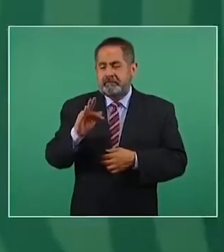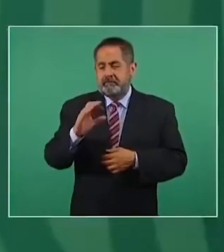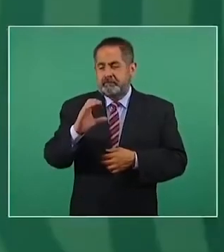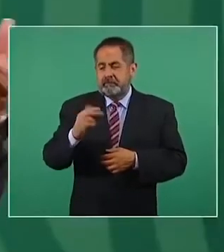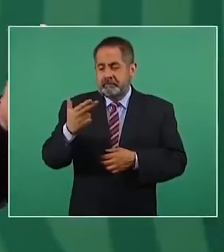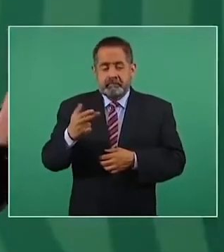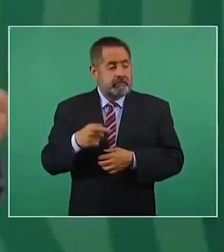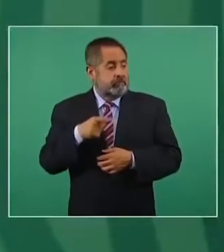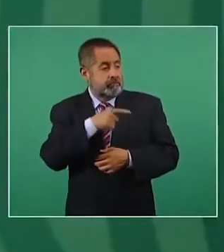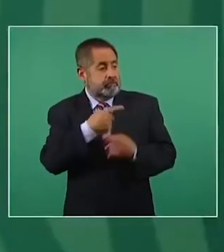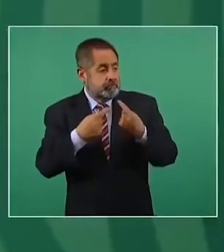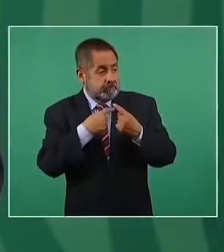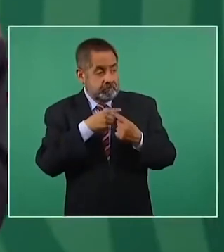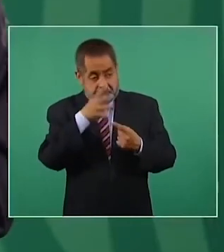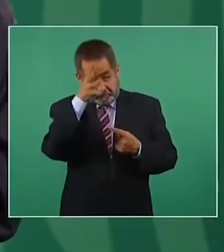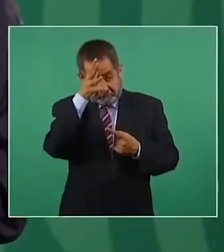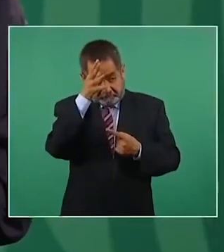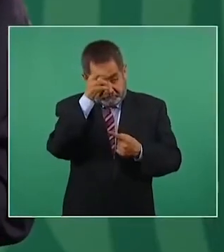para